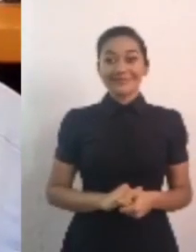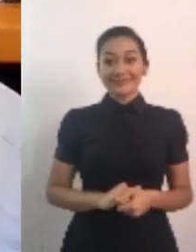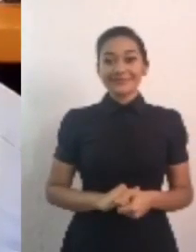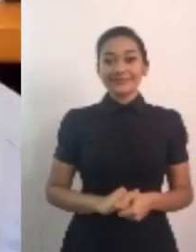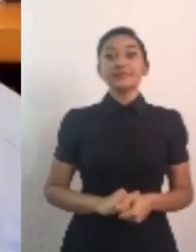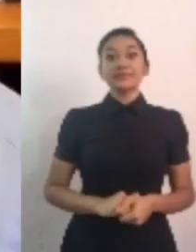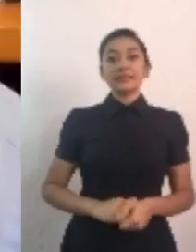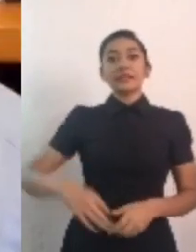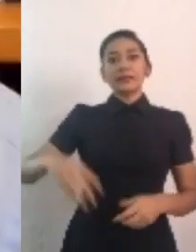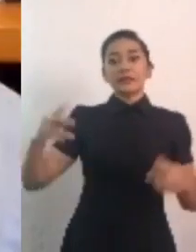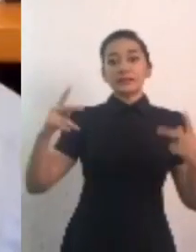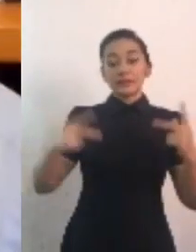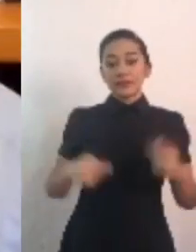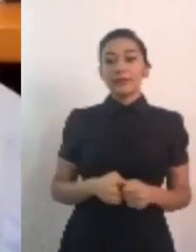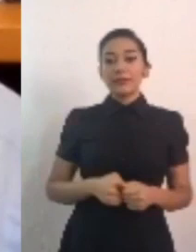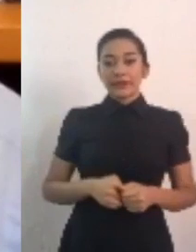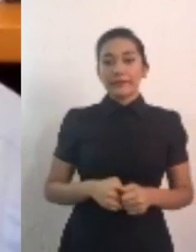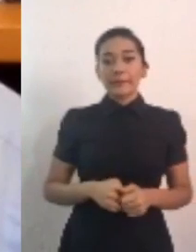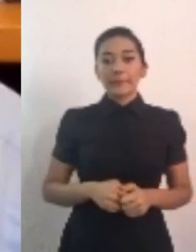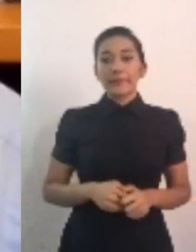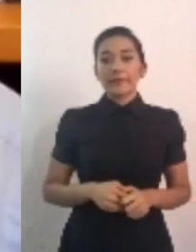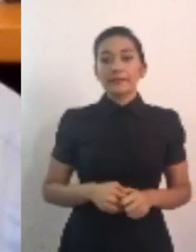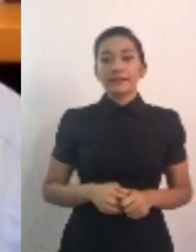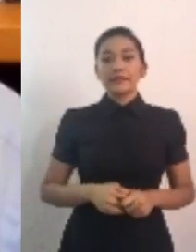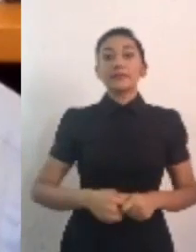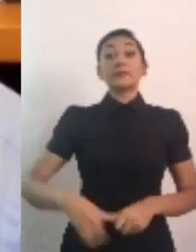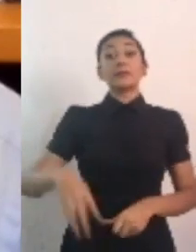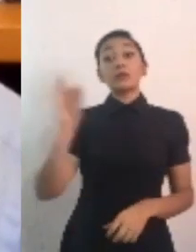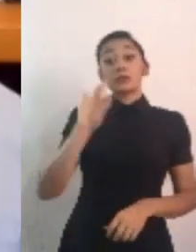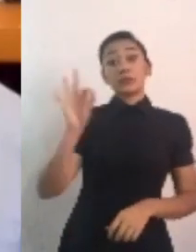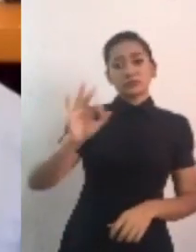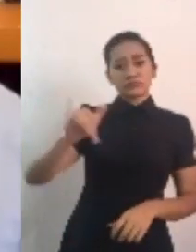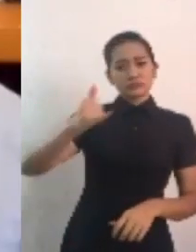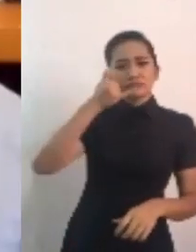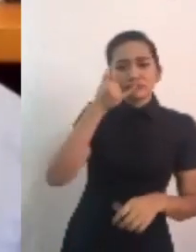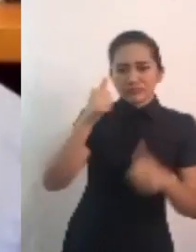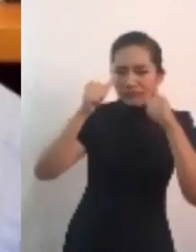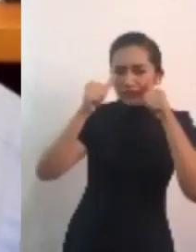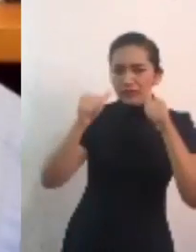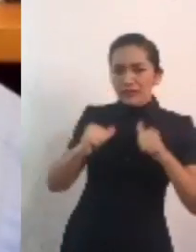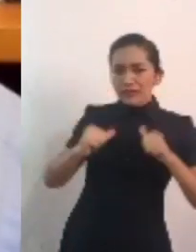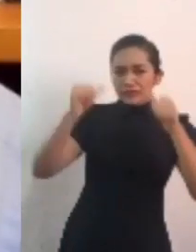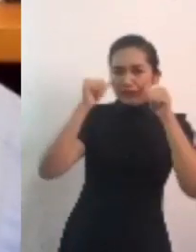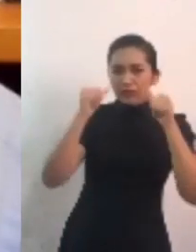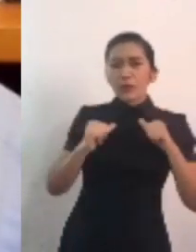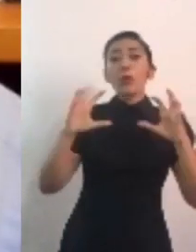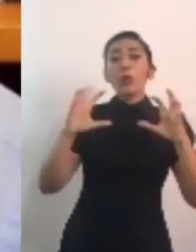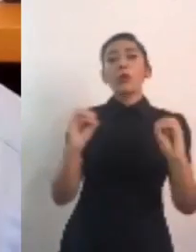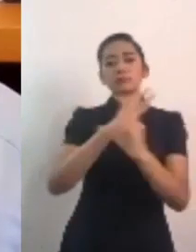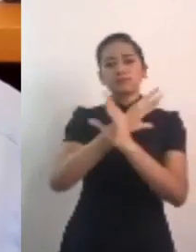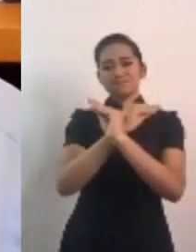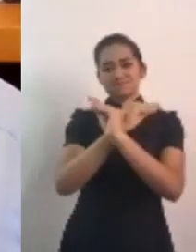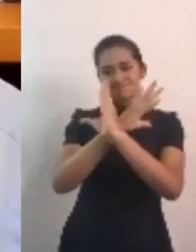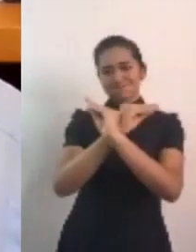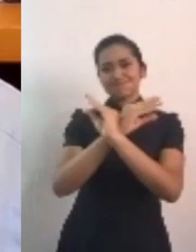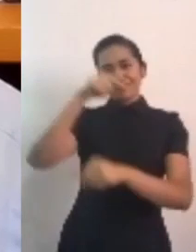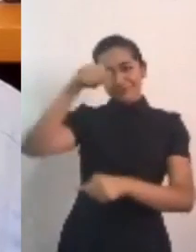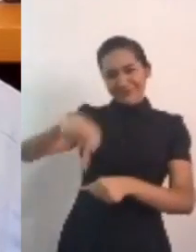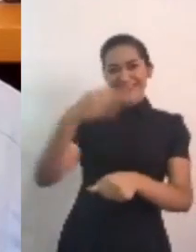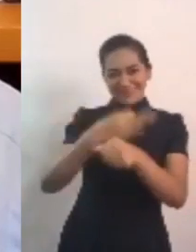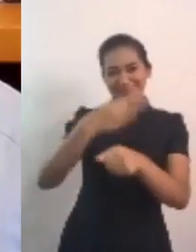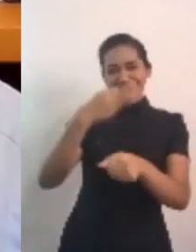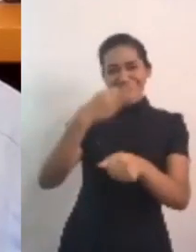a distancia, básicamente telefónica, básicamente a través de videoconferencia, como este medio, y